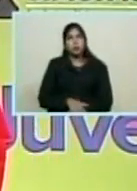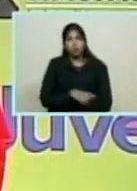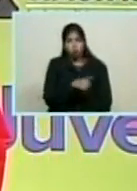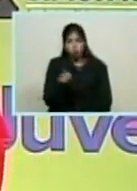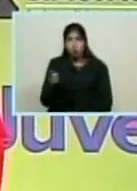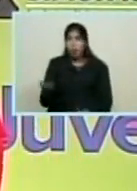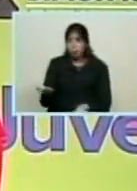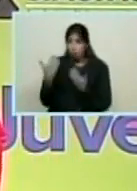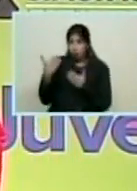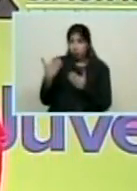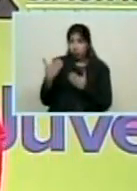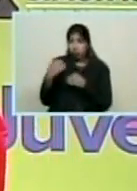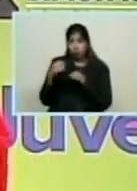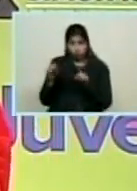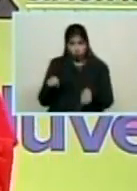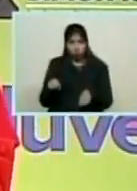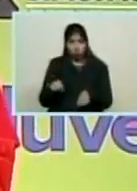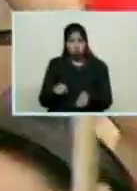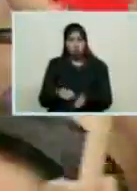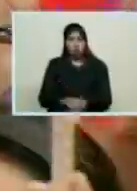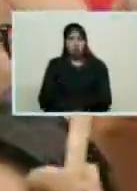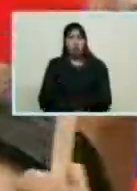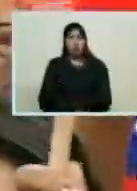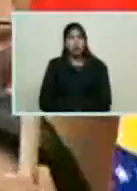¿Ustedes me van a apoyar en este proyecto?